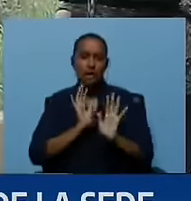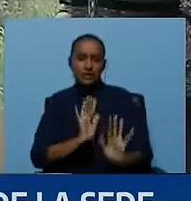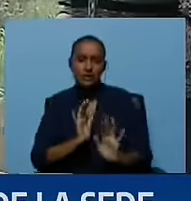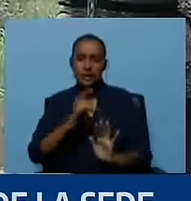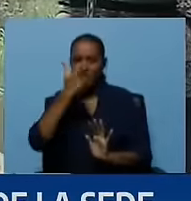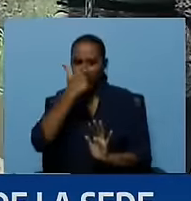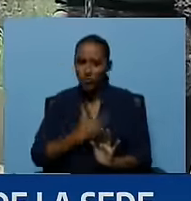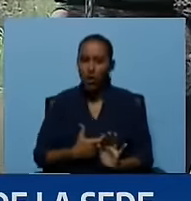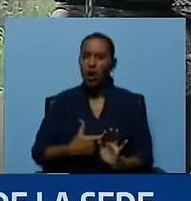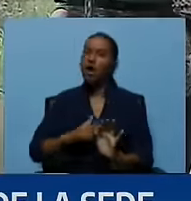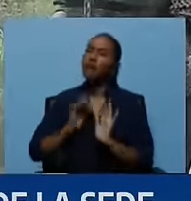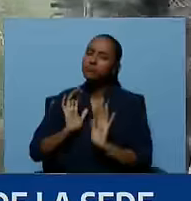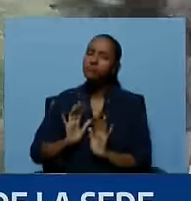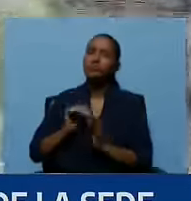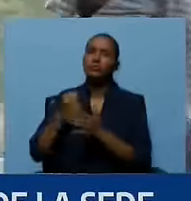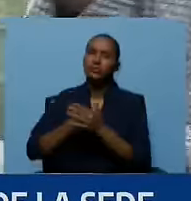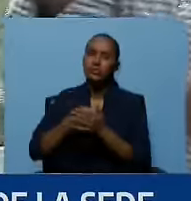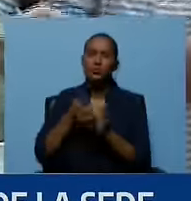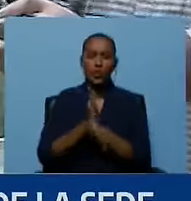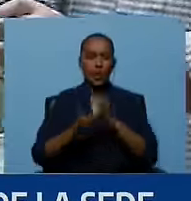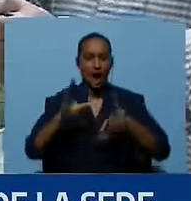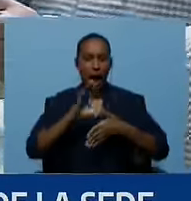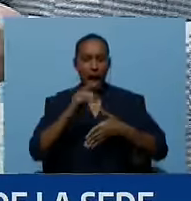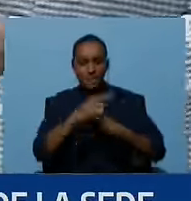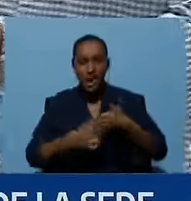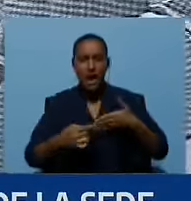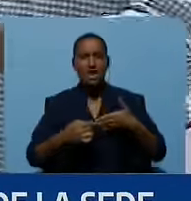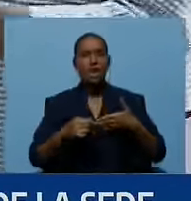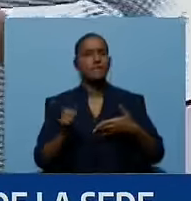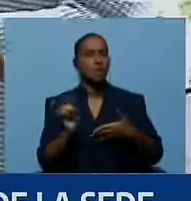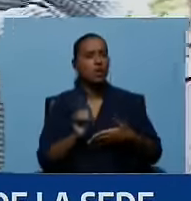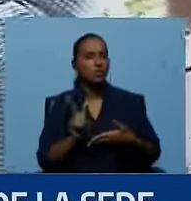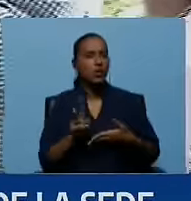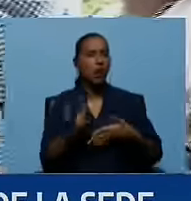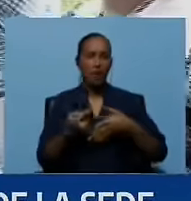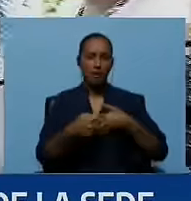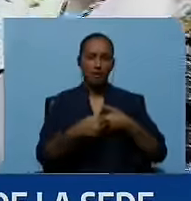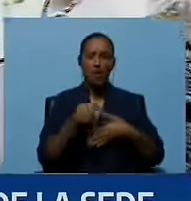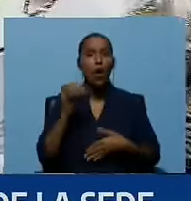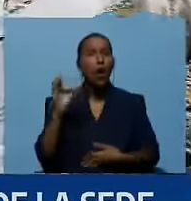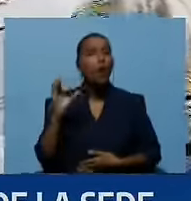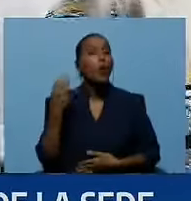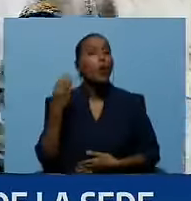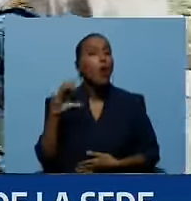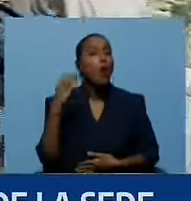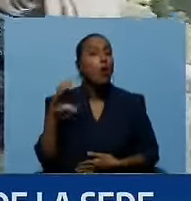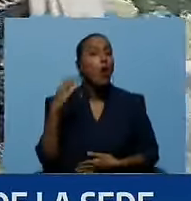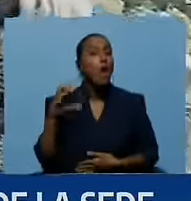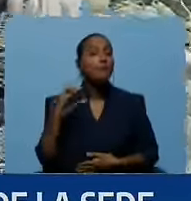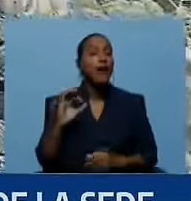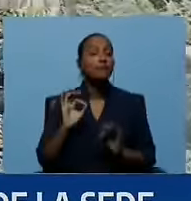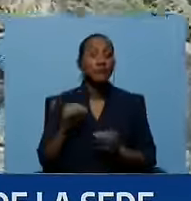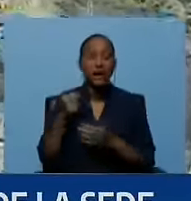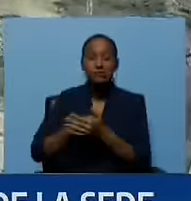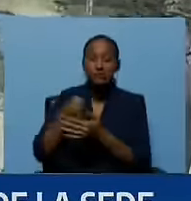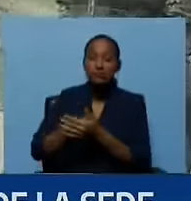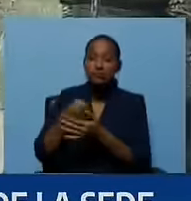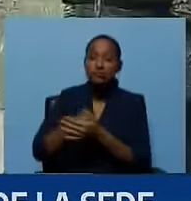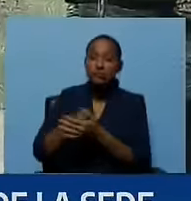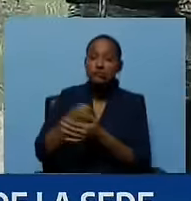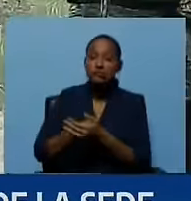la existencia de nuestra América, de Venezuela, de Colombia, fue una lucha eminentemente para fundar un Estado